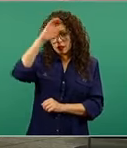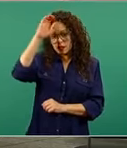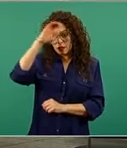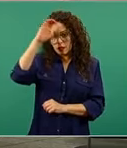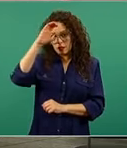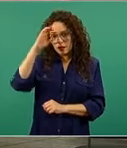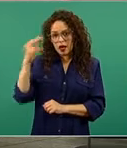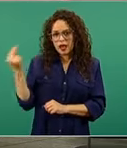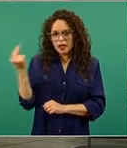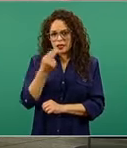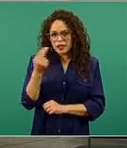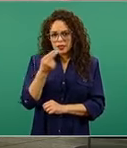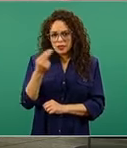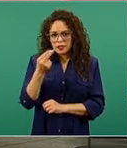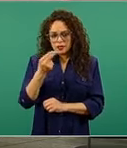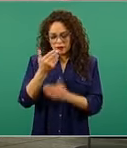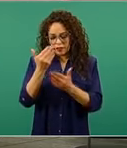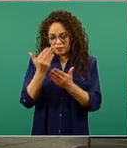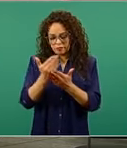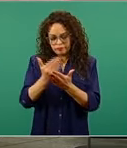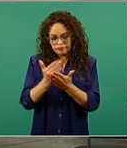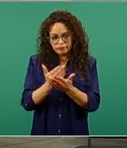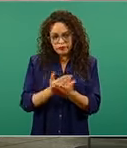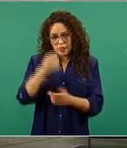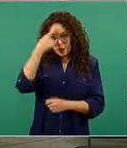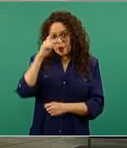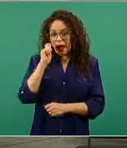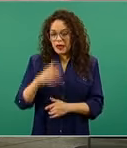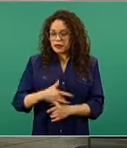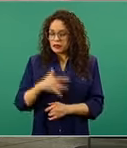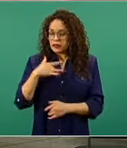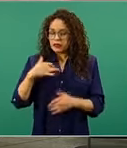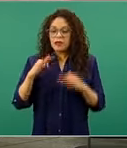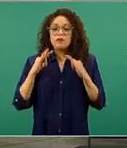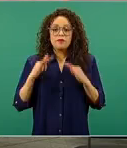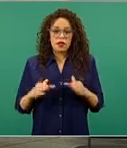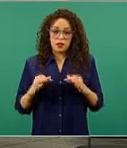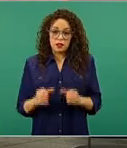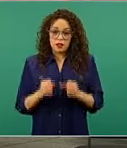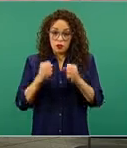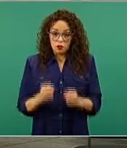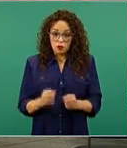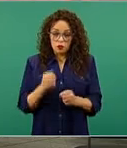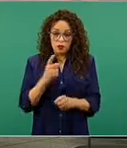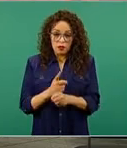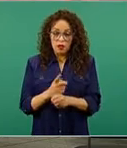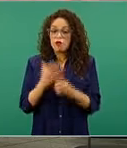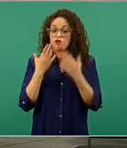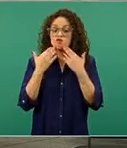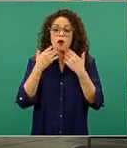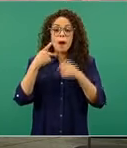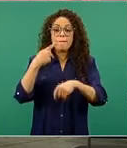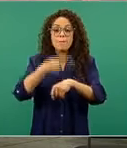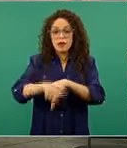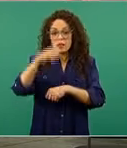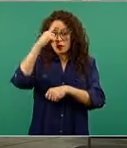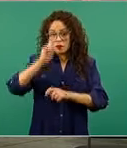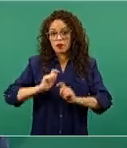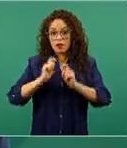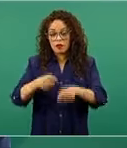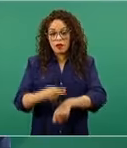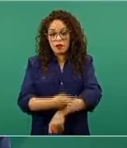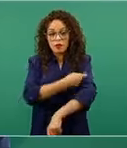tener la tranquilidad, la seguridad de que no existe un riesgo significativo de vacunar a mujeres